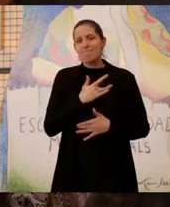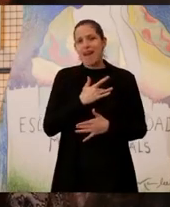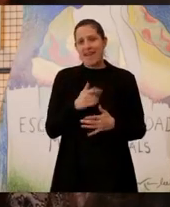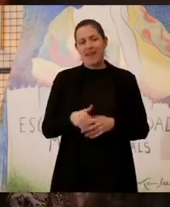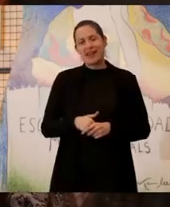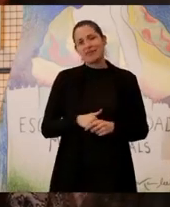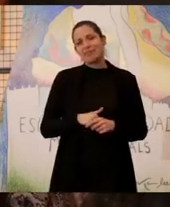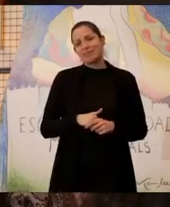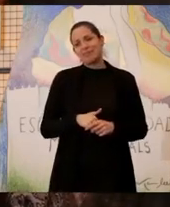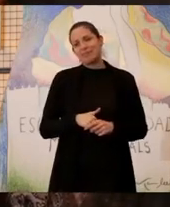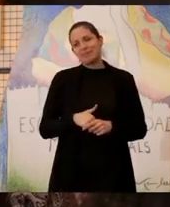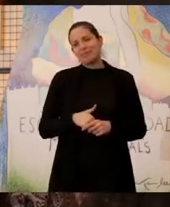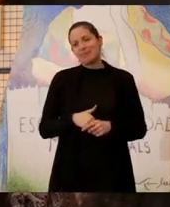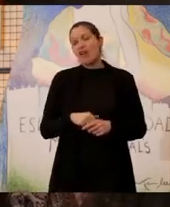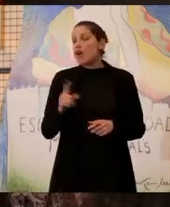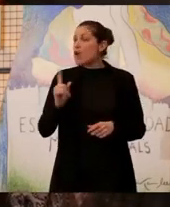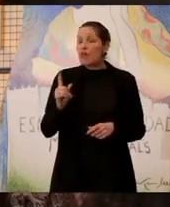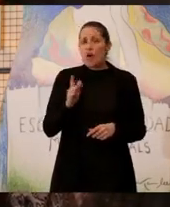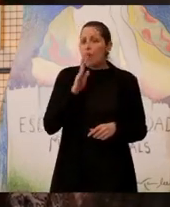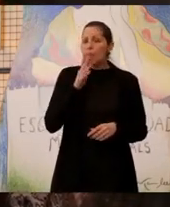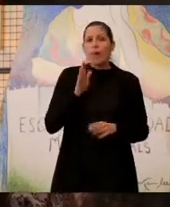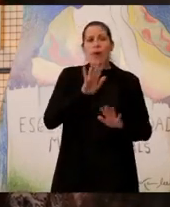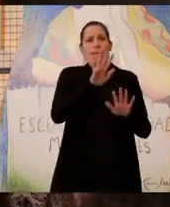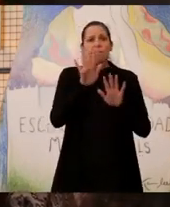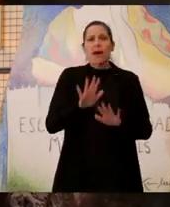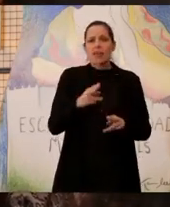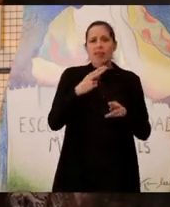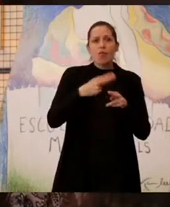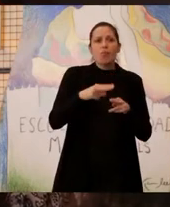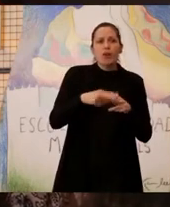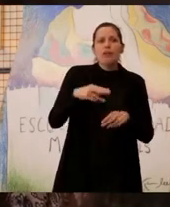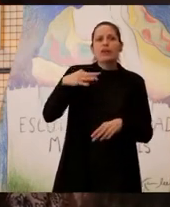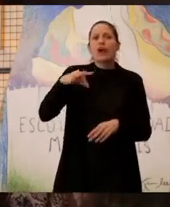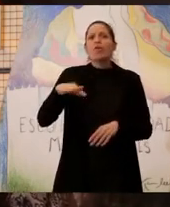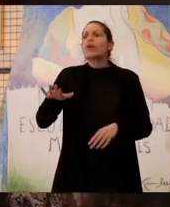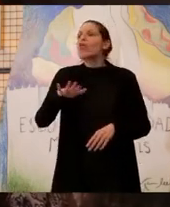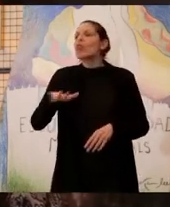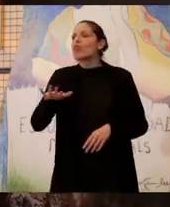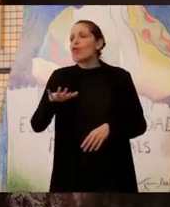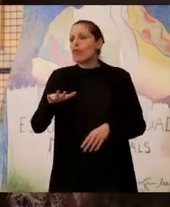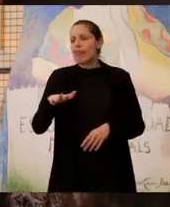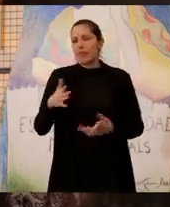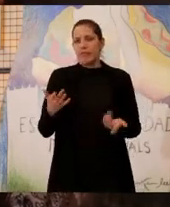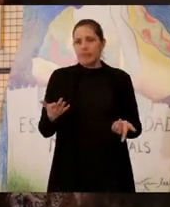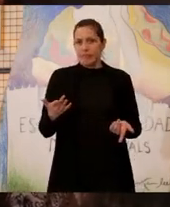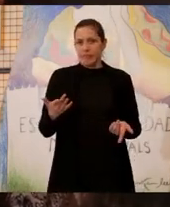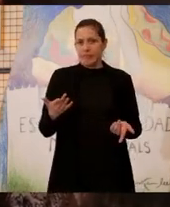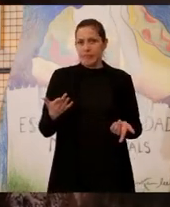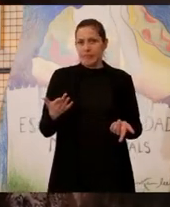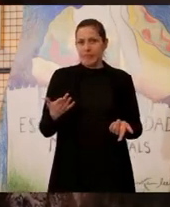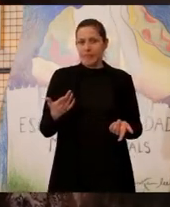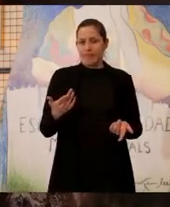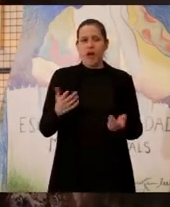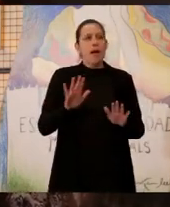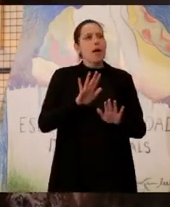porque porque parece que solo podemos hacer política desde un sitio que es otra gran mentira no O sea parece que solo hay una